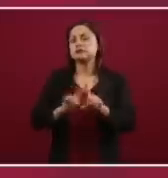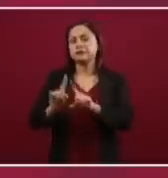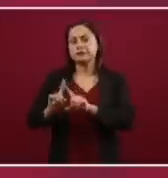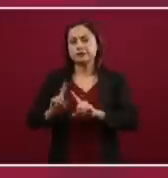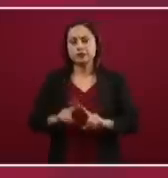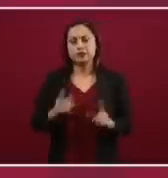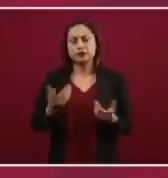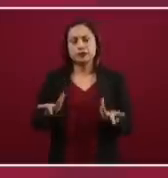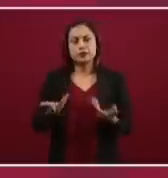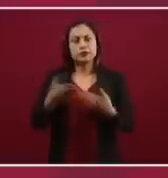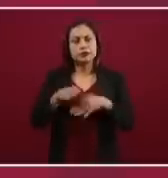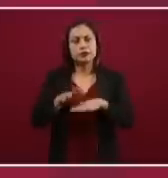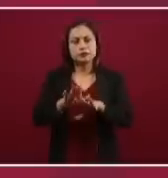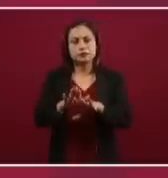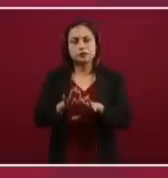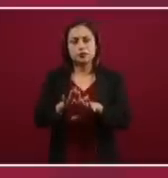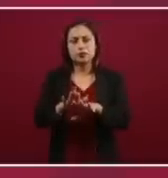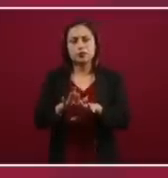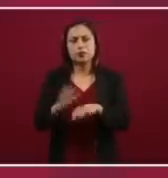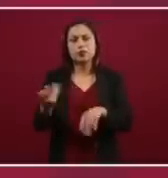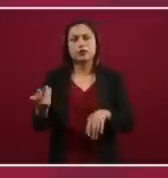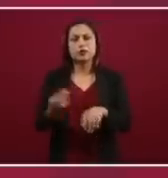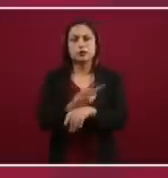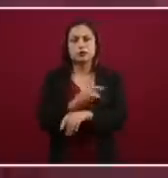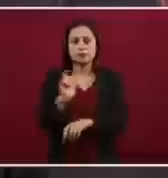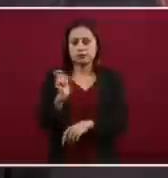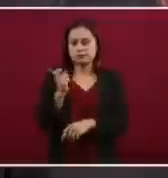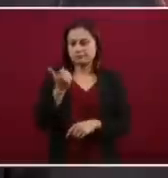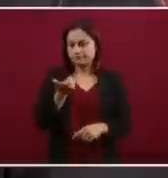sobre manejo de dinero,